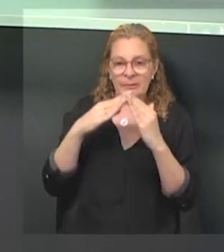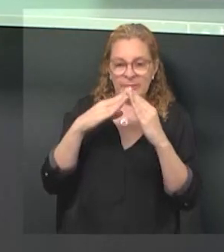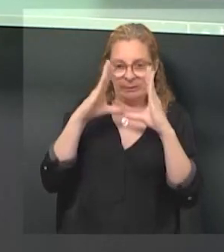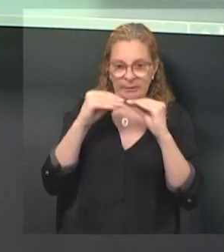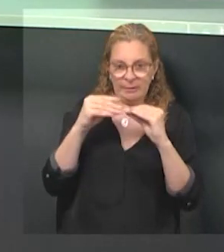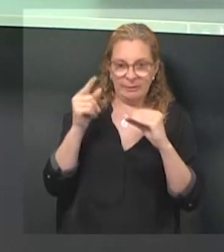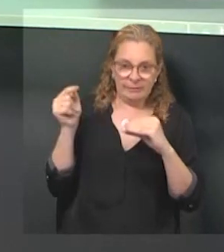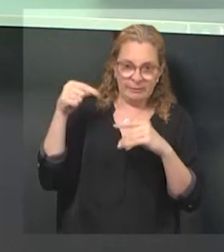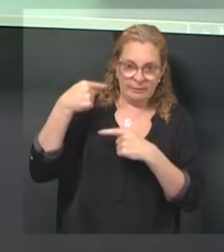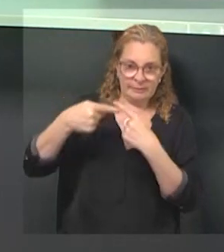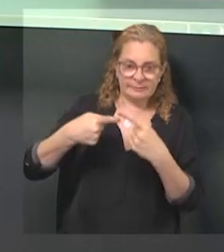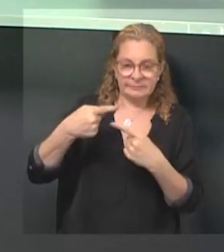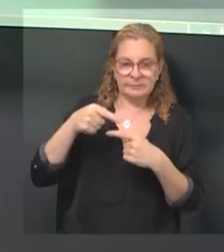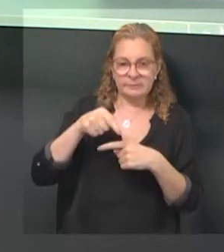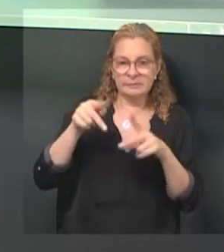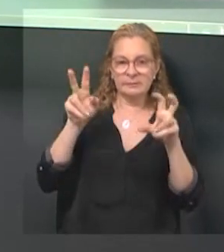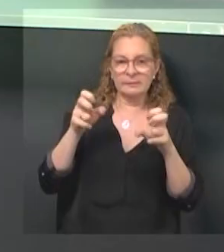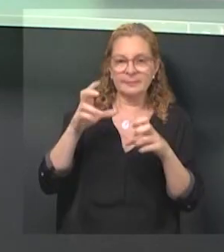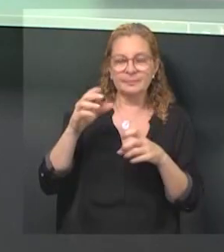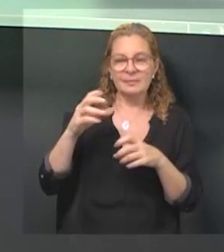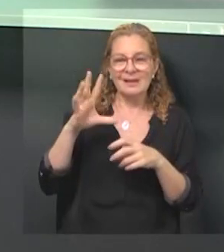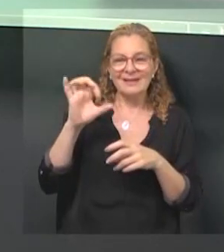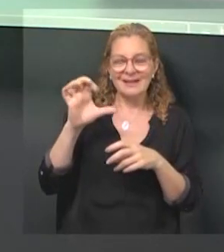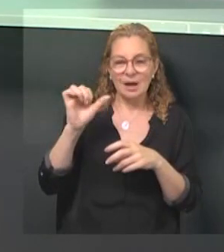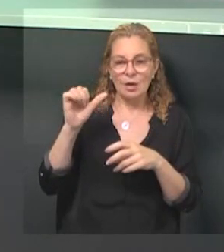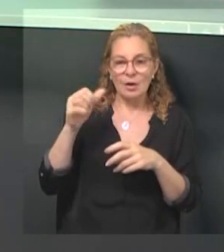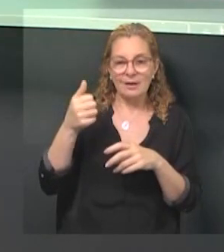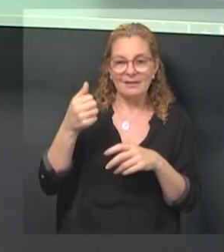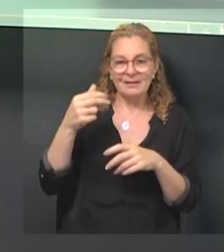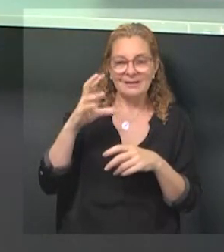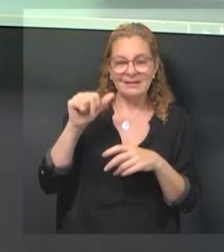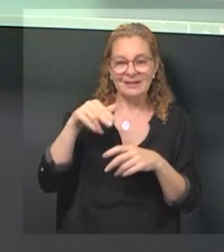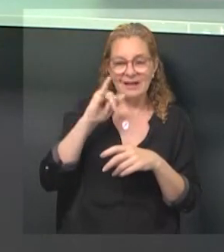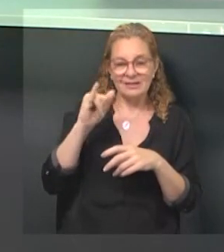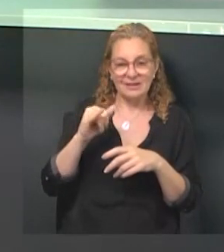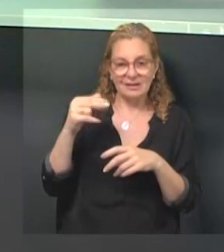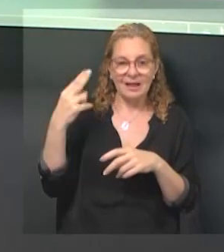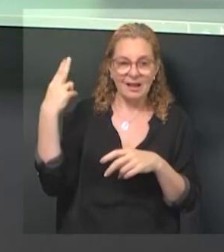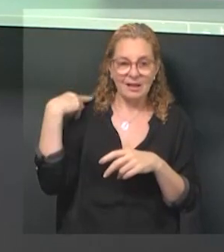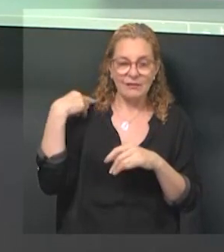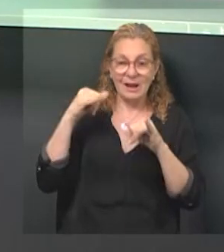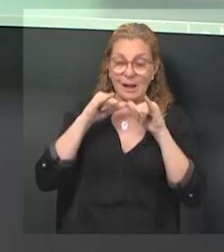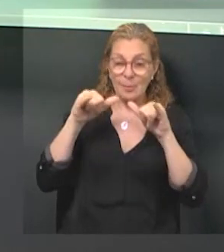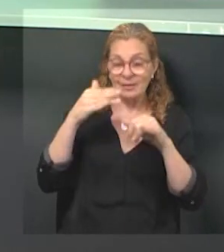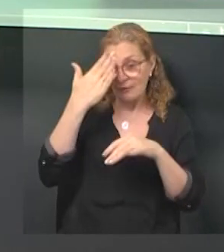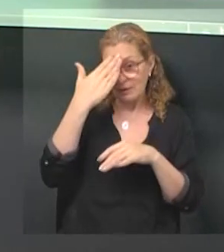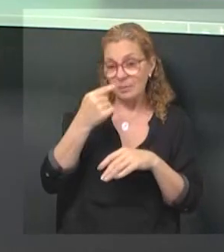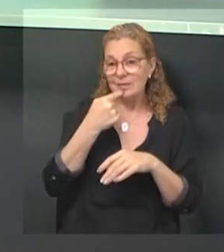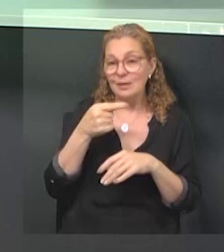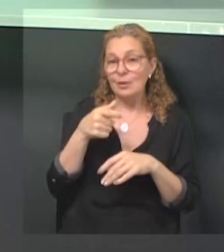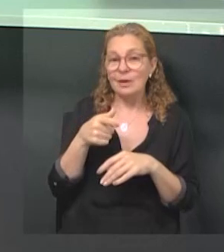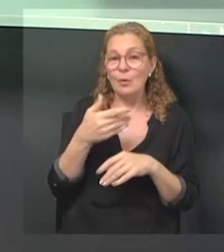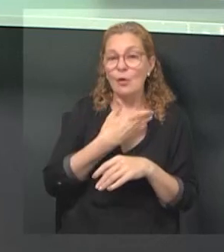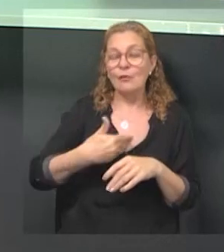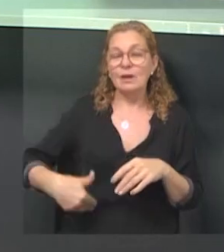veníamos de eso continuamos porque el senador Alejandro Sánchez que es el jefe de la campaña del frente amplio dijo que un eventual